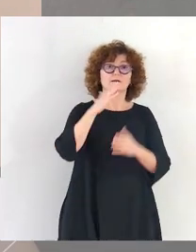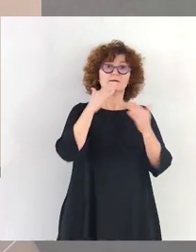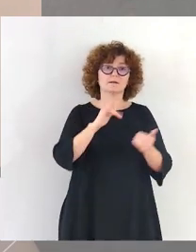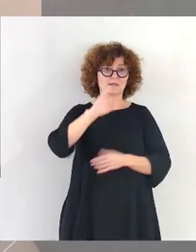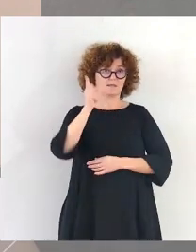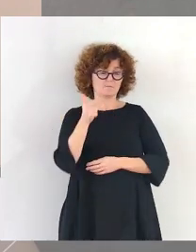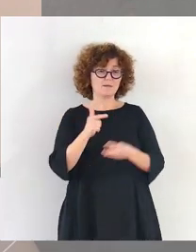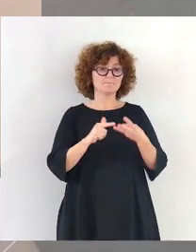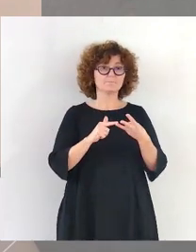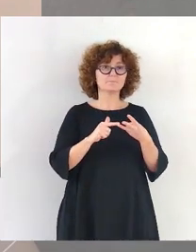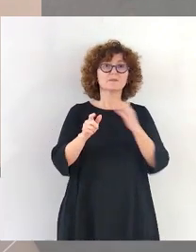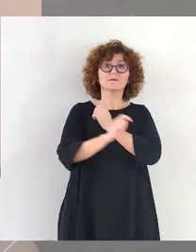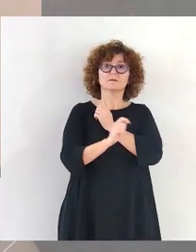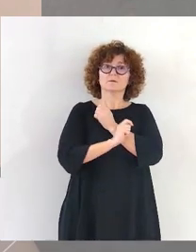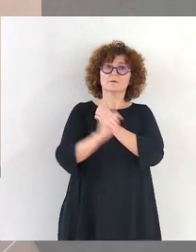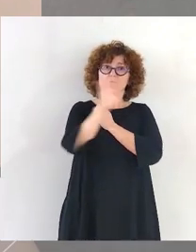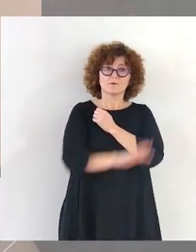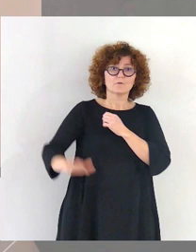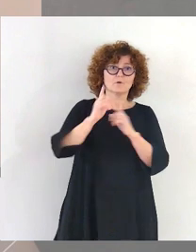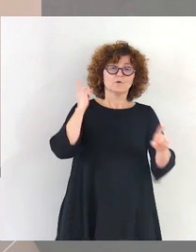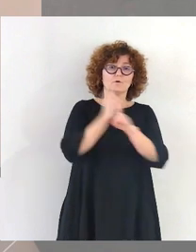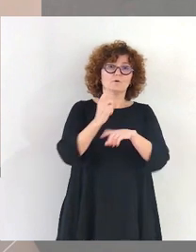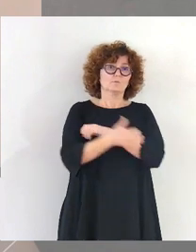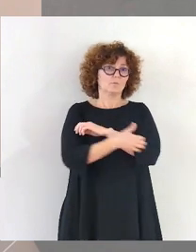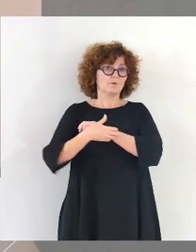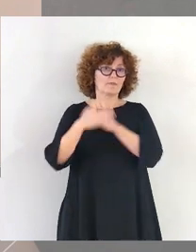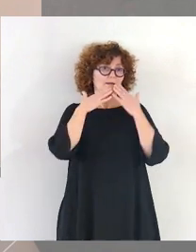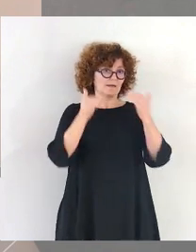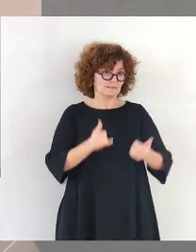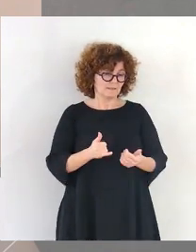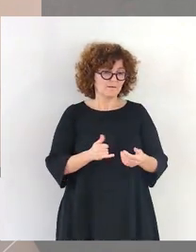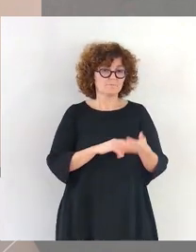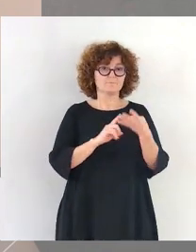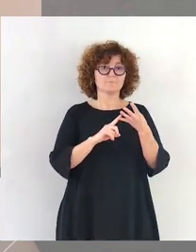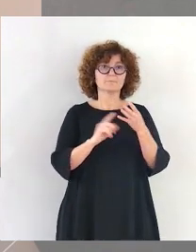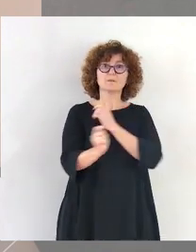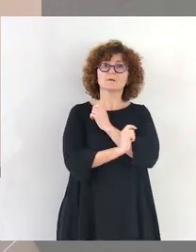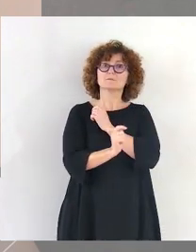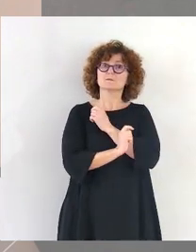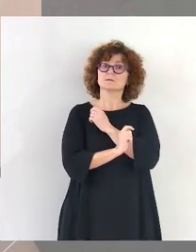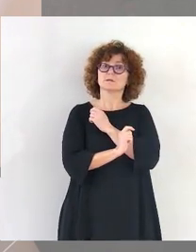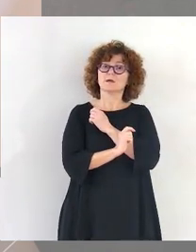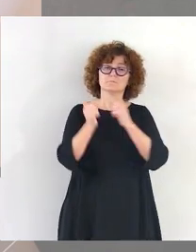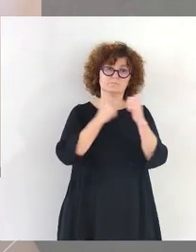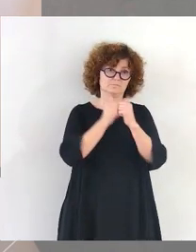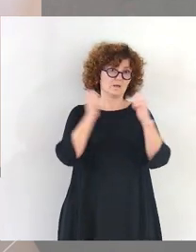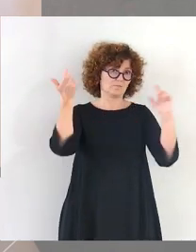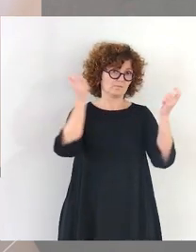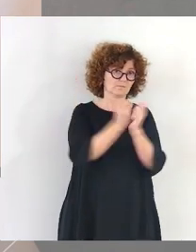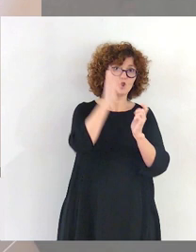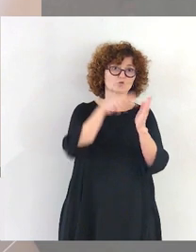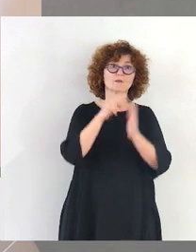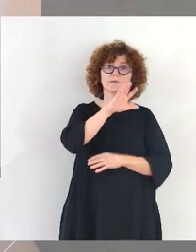clima la estrategia Nacional Contra la pobreza energética la estrategia de descarbonización a